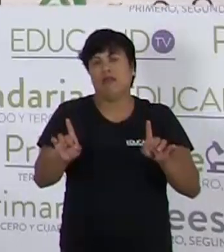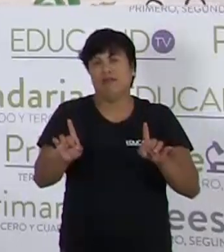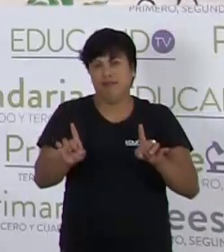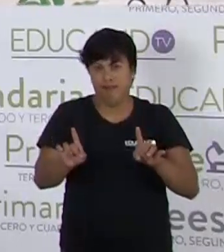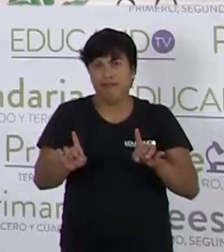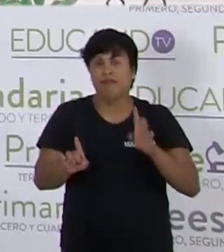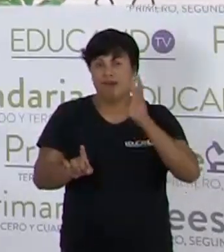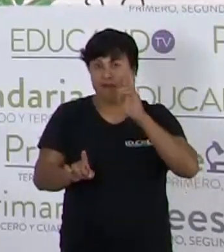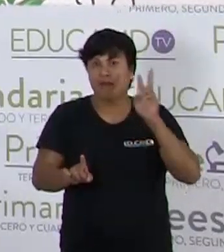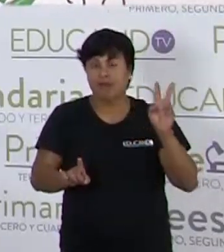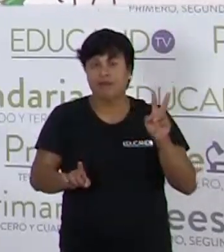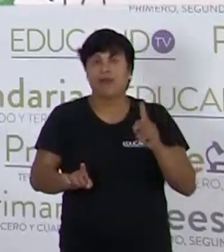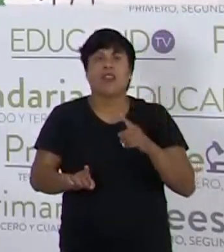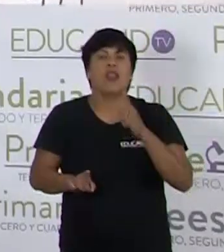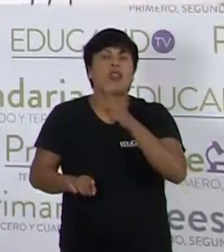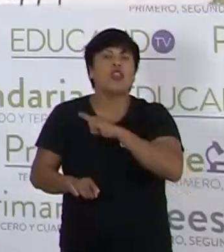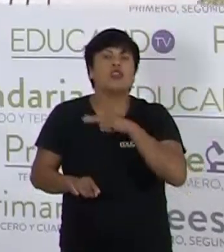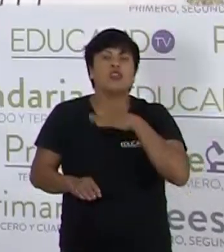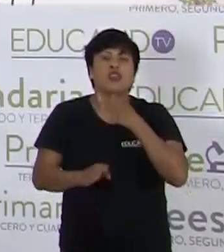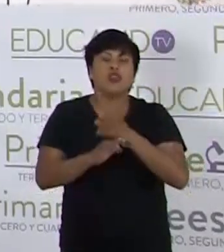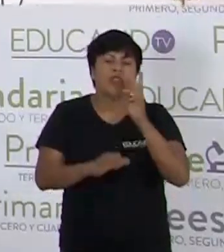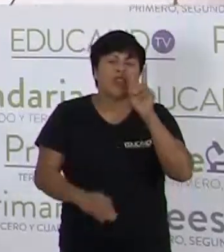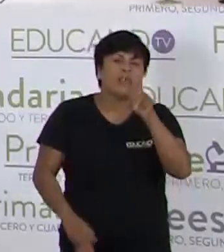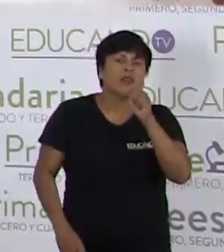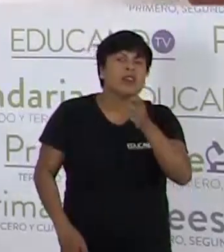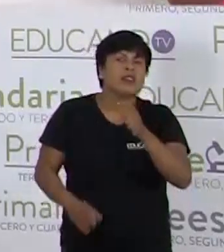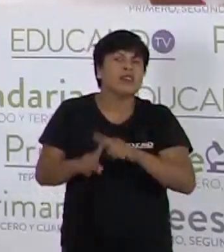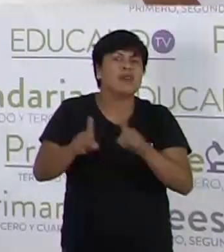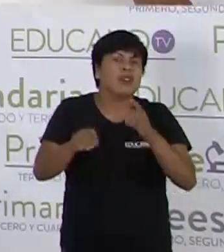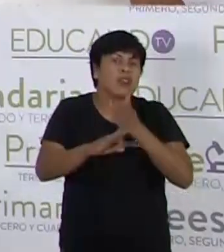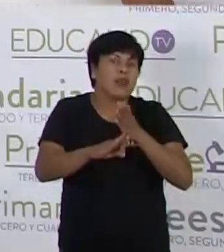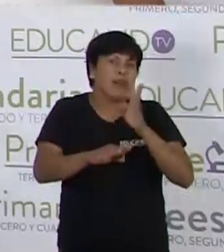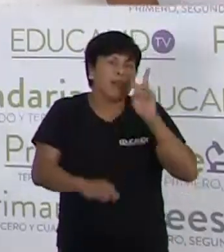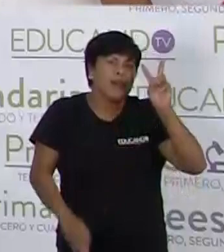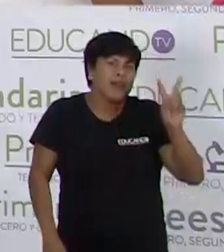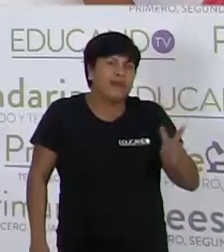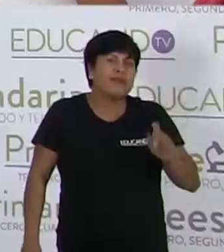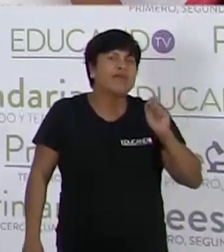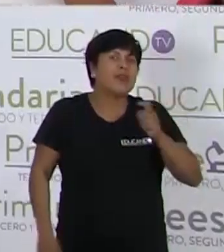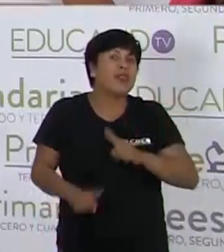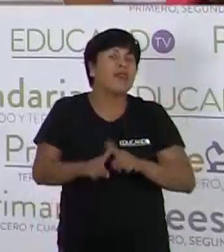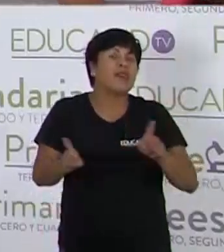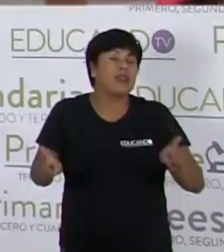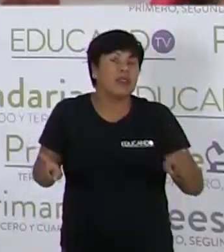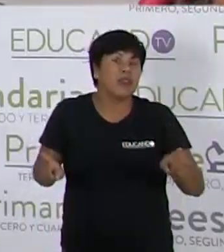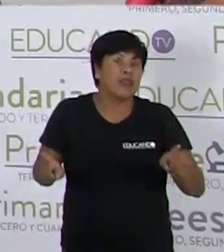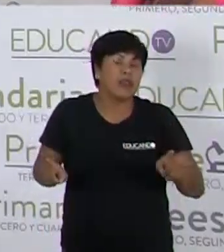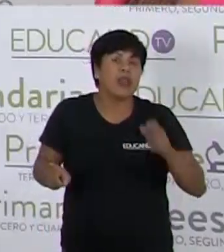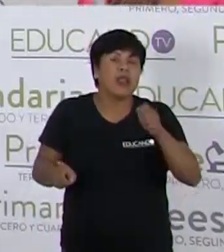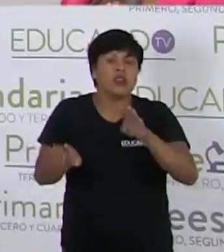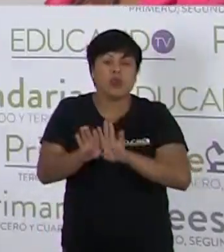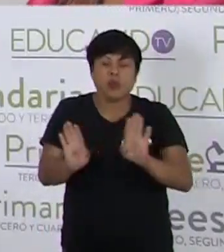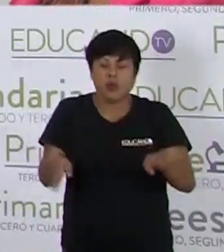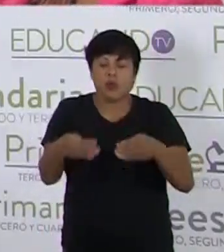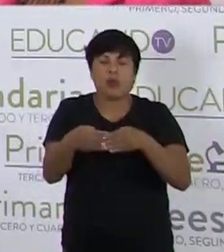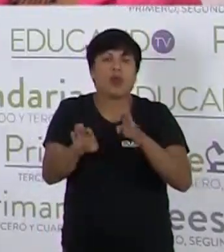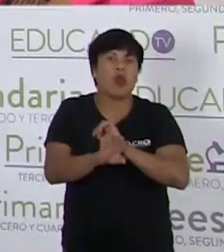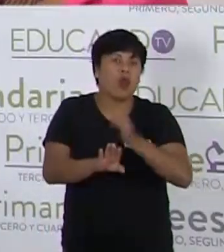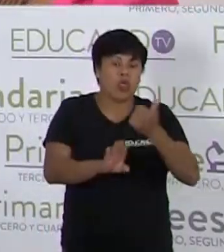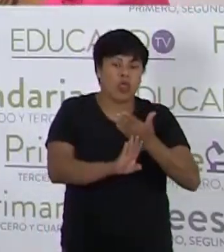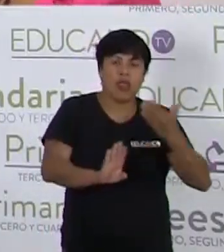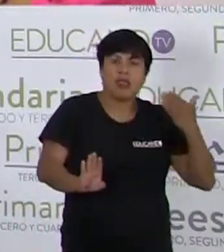diferente. ¿Qué encontramos nosotros de diferencia en este pictograma en comparación con el